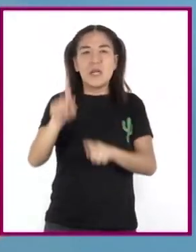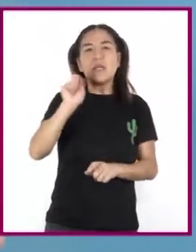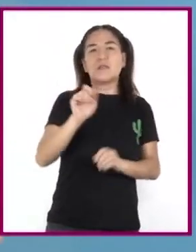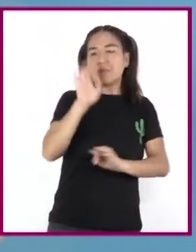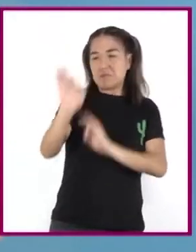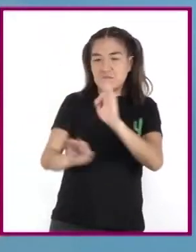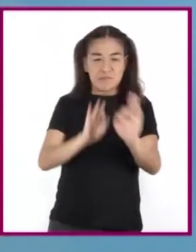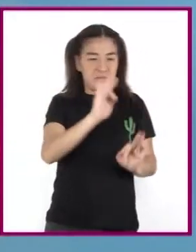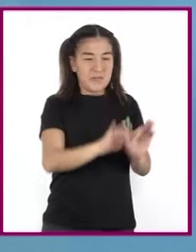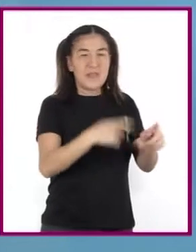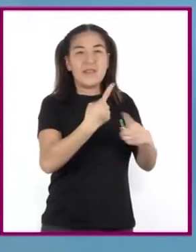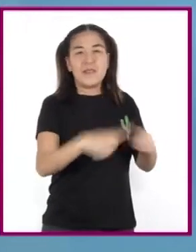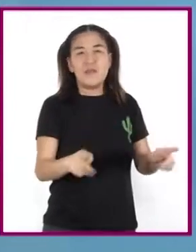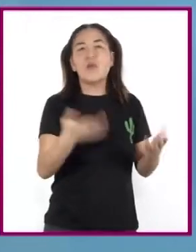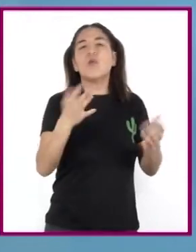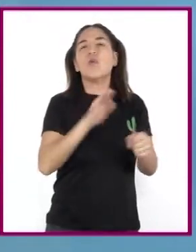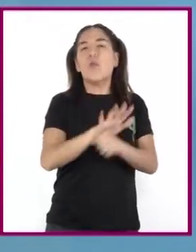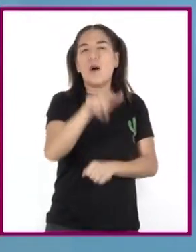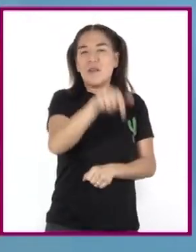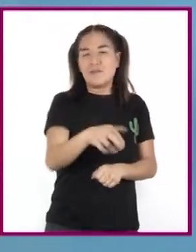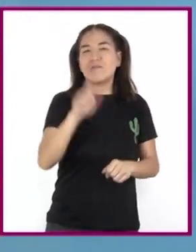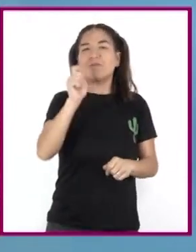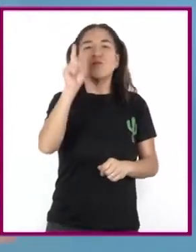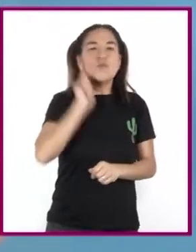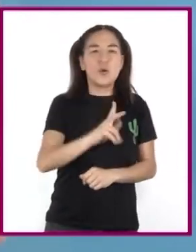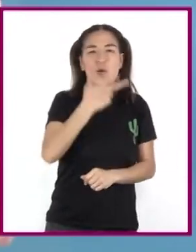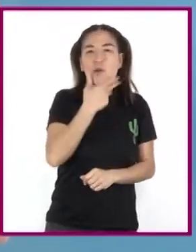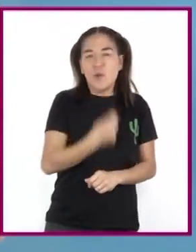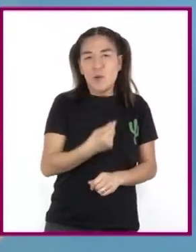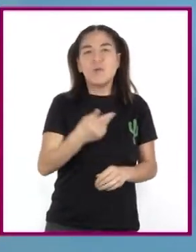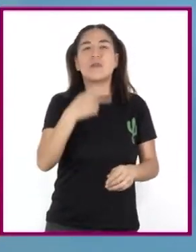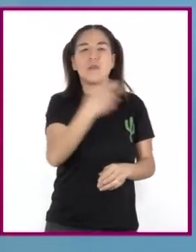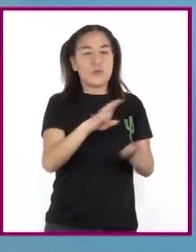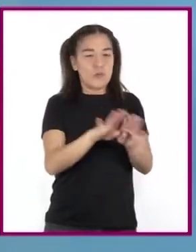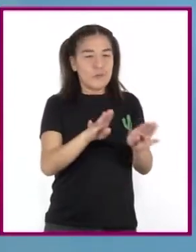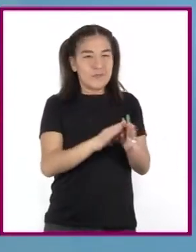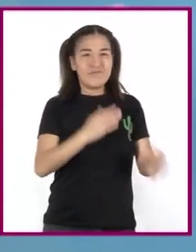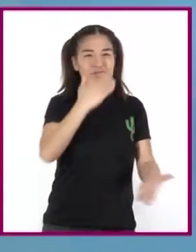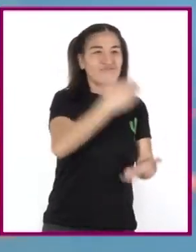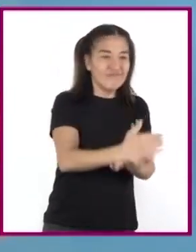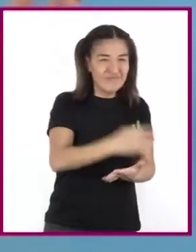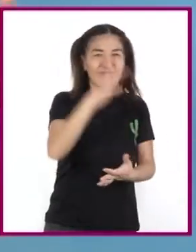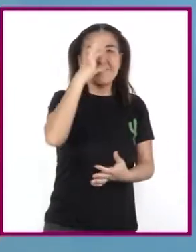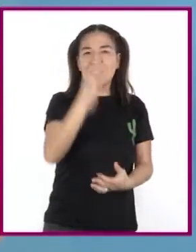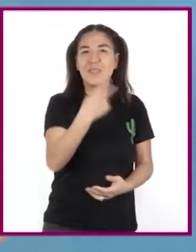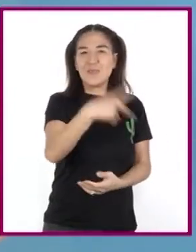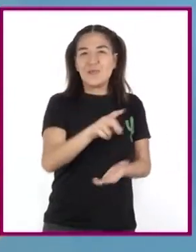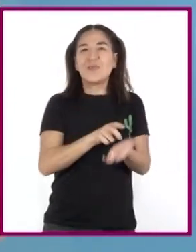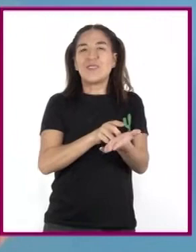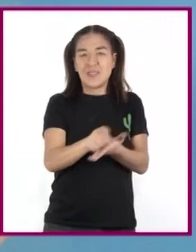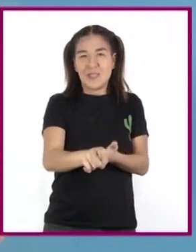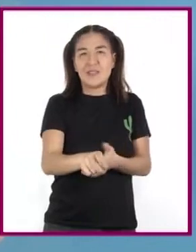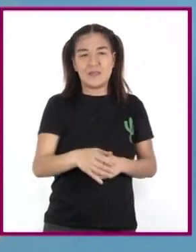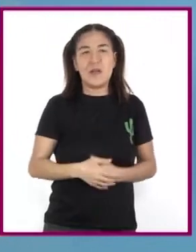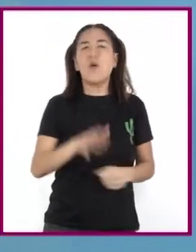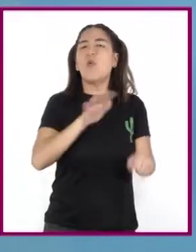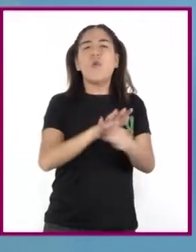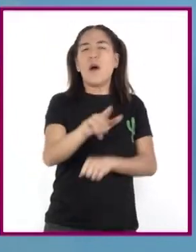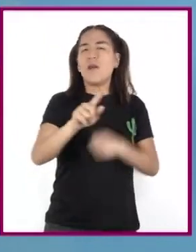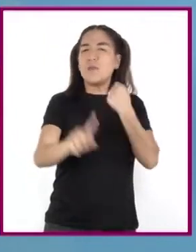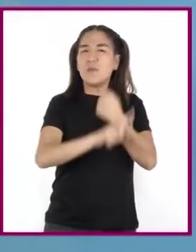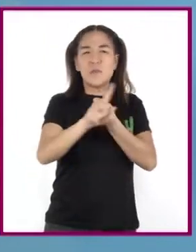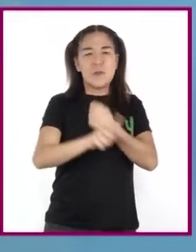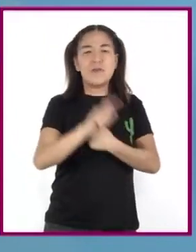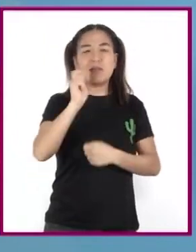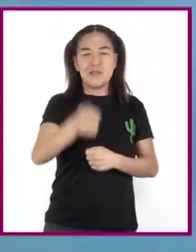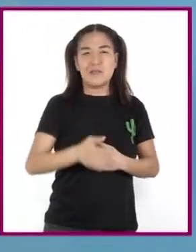personas por razones de género, limitando el ejercicio de sus derechos. Uno de los mayores problemas es que la